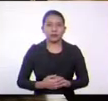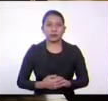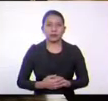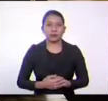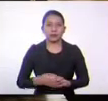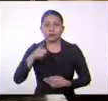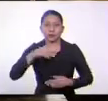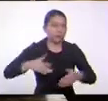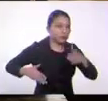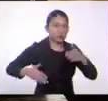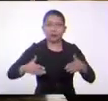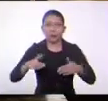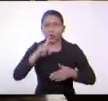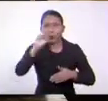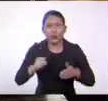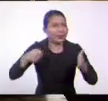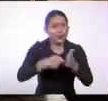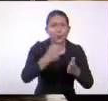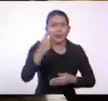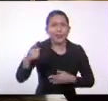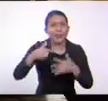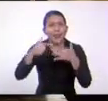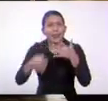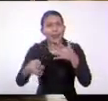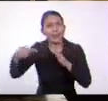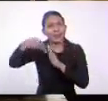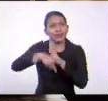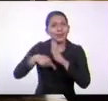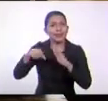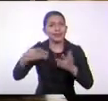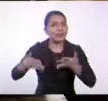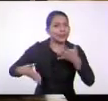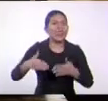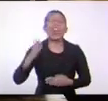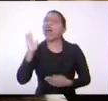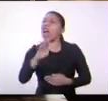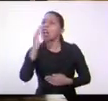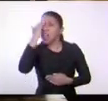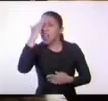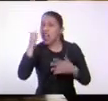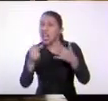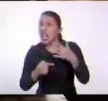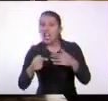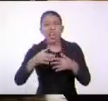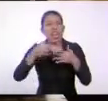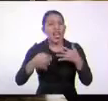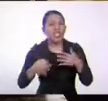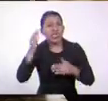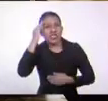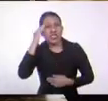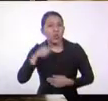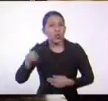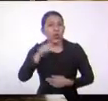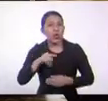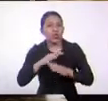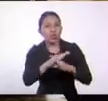Un robot no puede dañar a una persona. Es la primera ley de la robótica. Sí, ya sé, las 3 leyes. El círculo perfecto de la